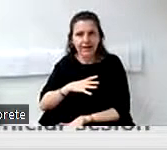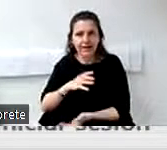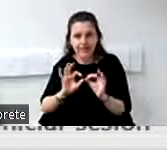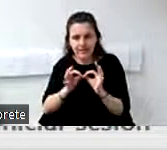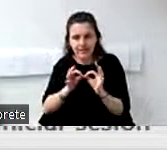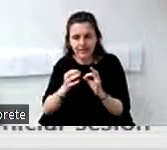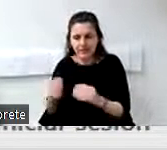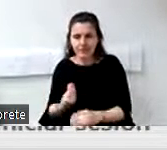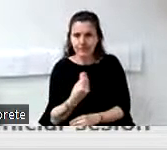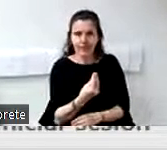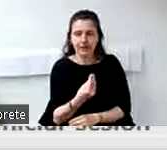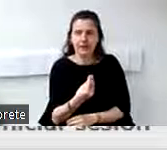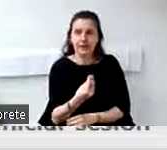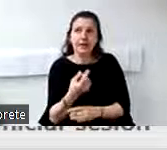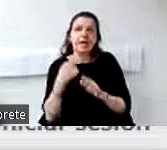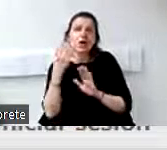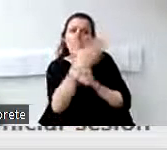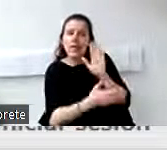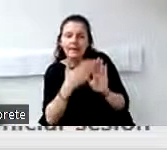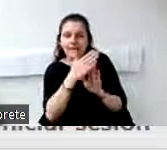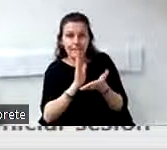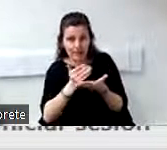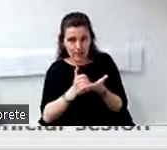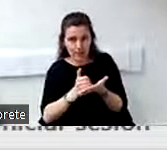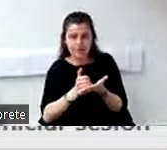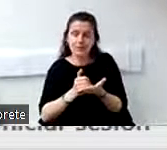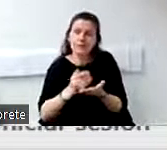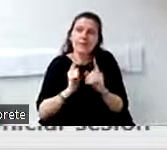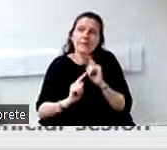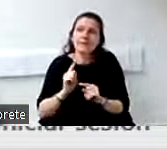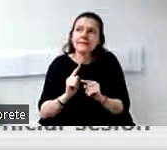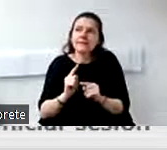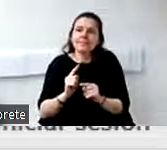capaz que es en esa cooperación